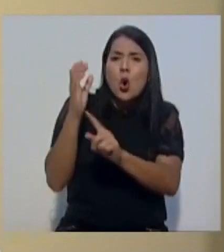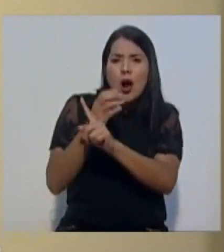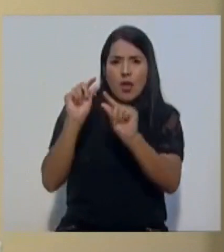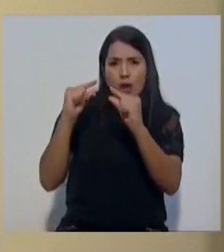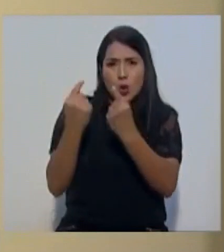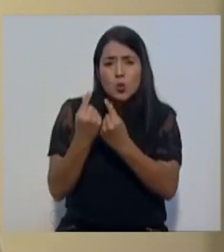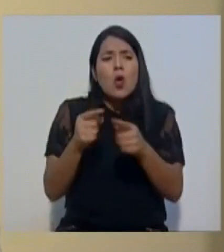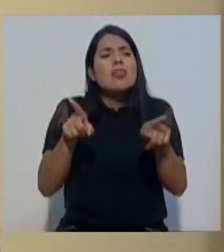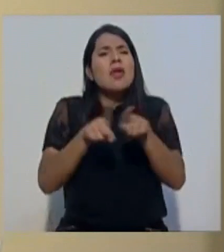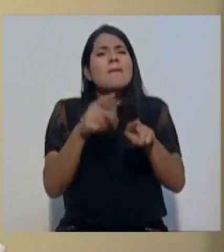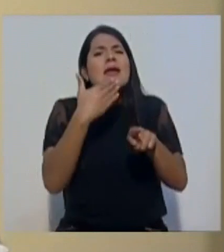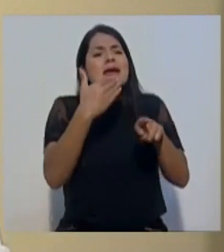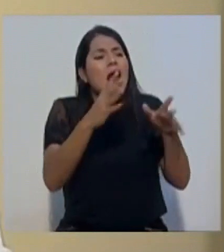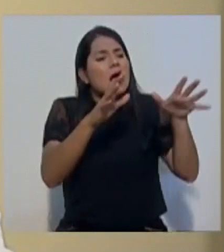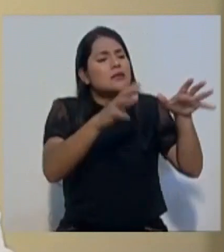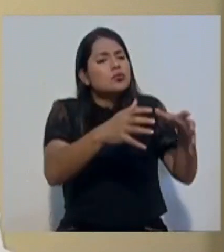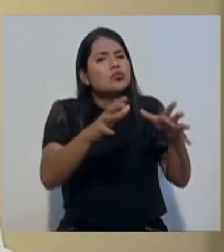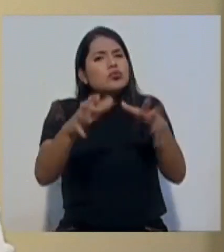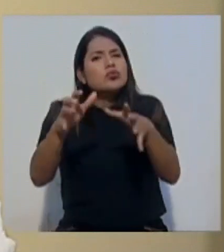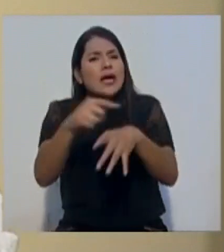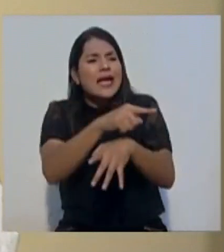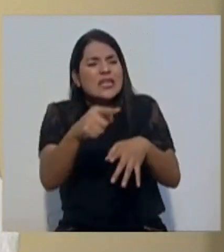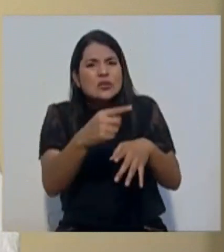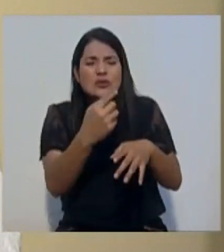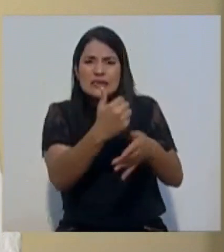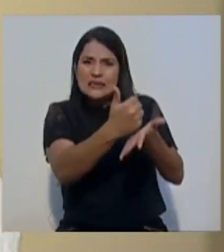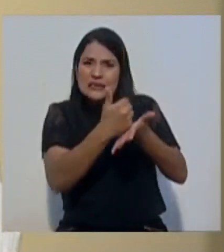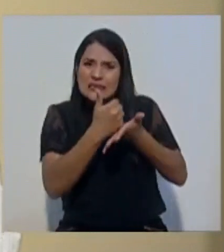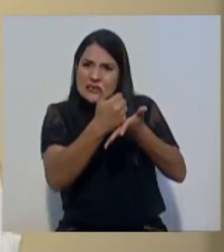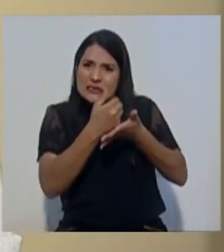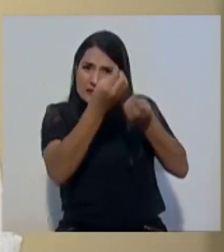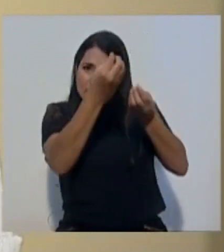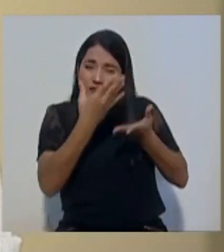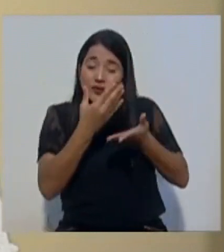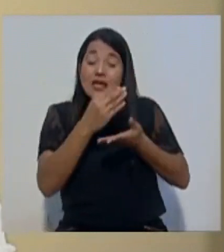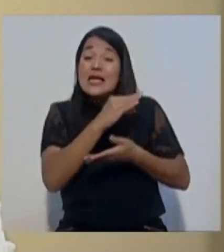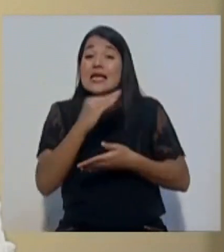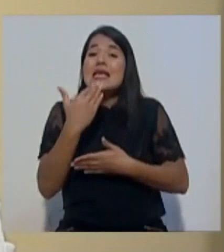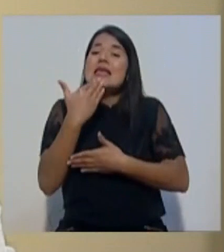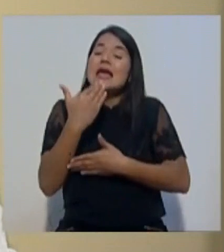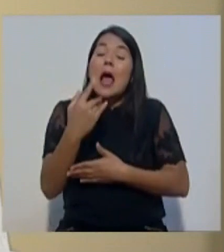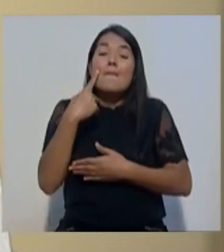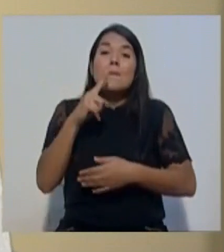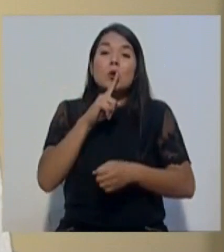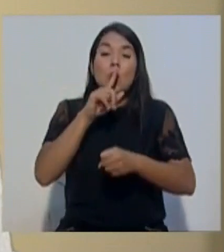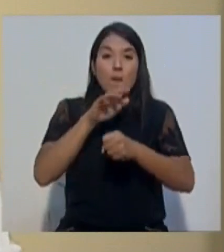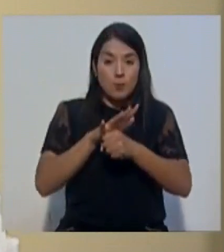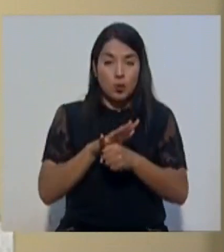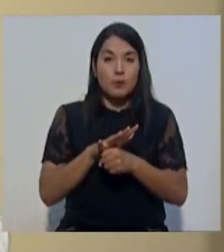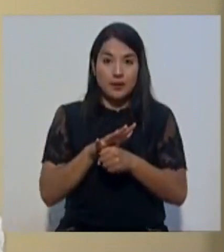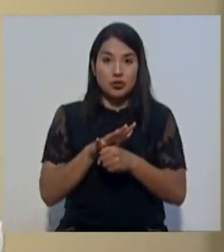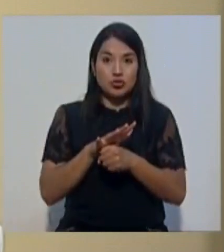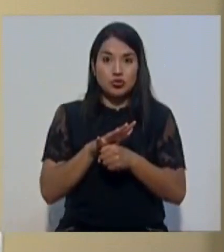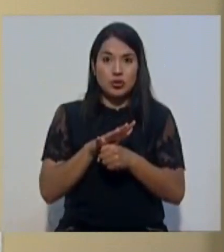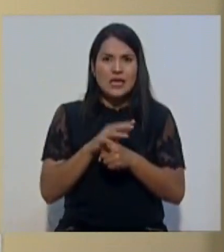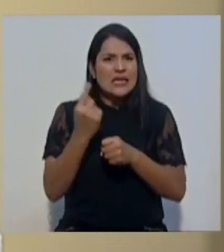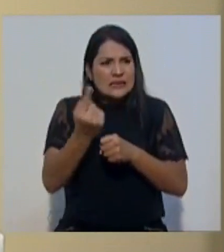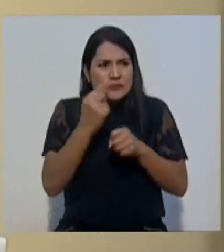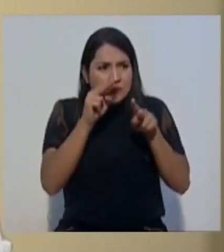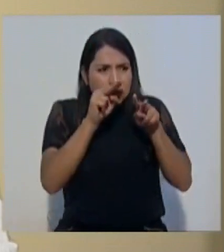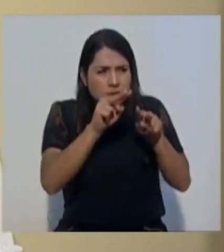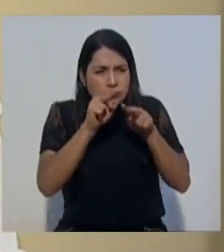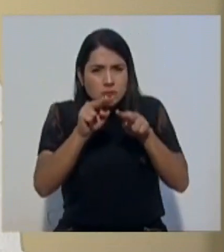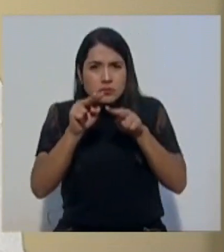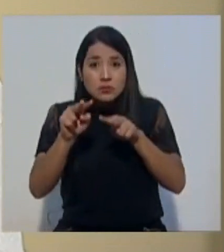cámaras también por la continua retroalimentación y por el compromiso de estar